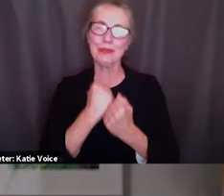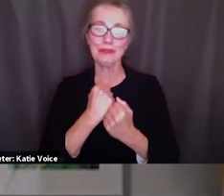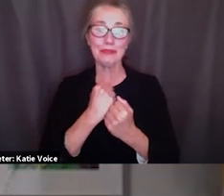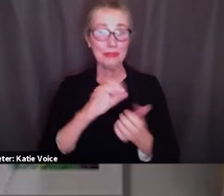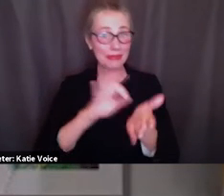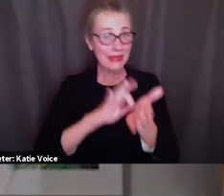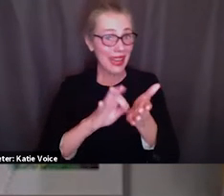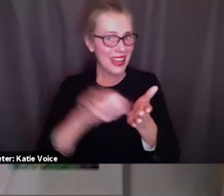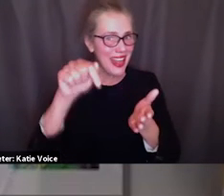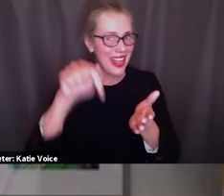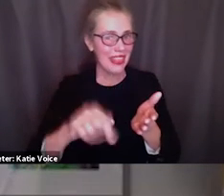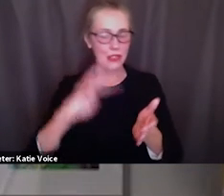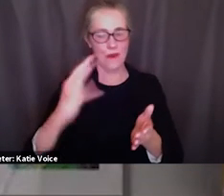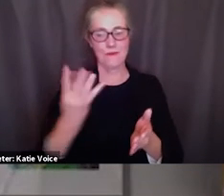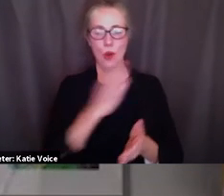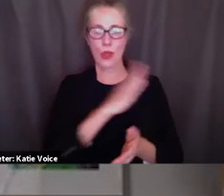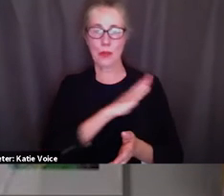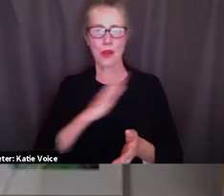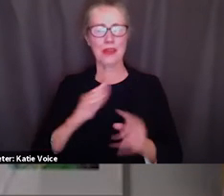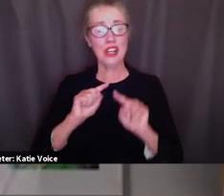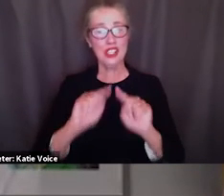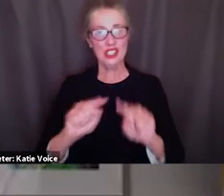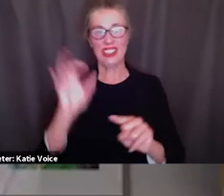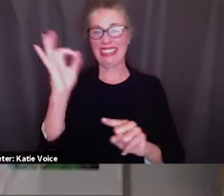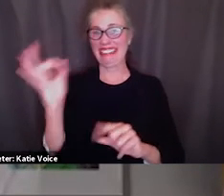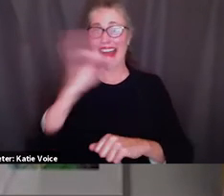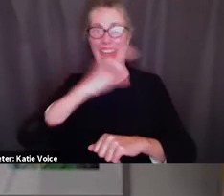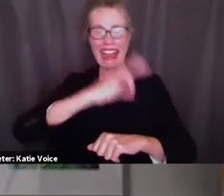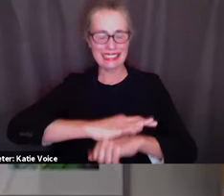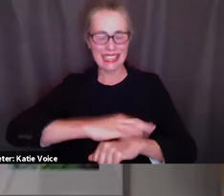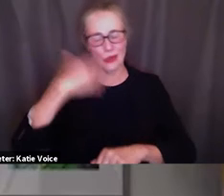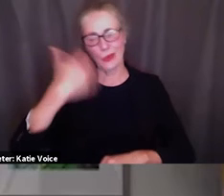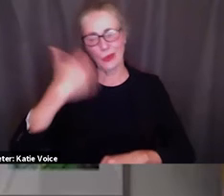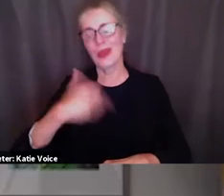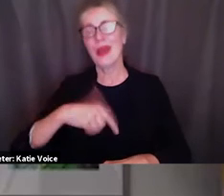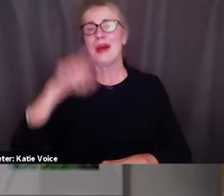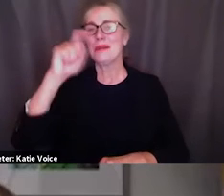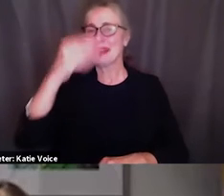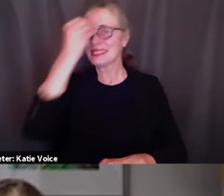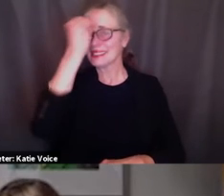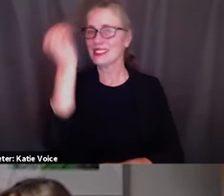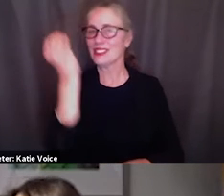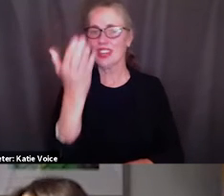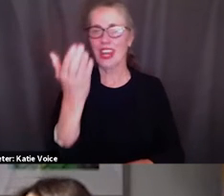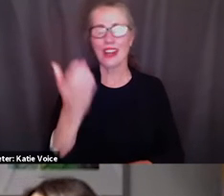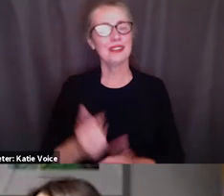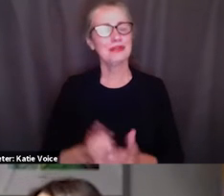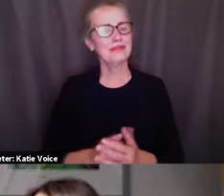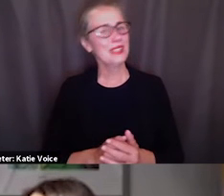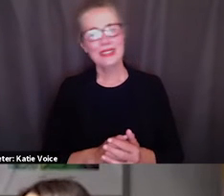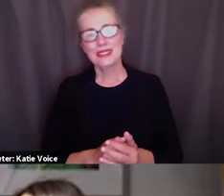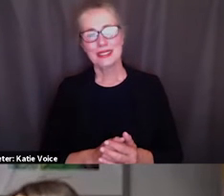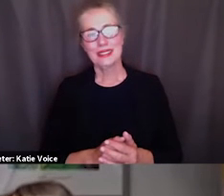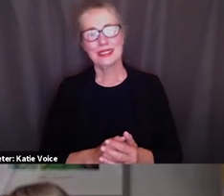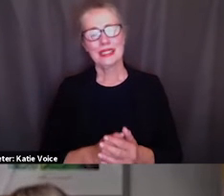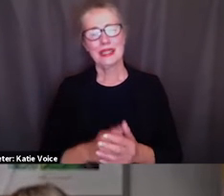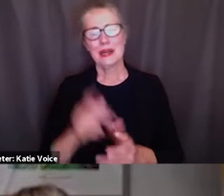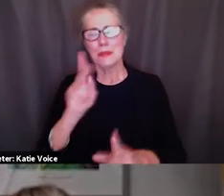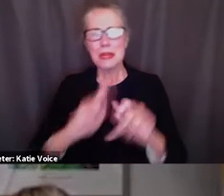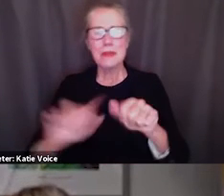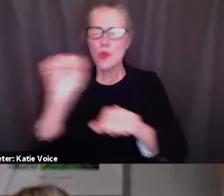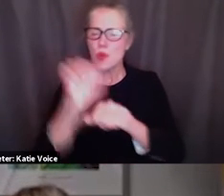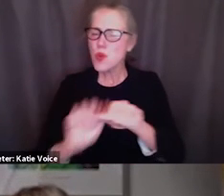está contando, esta es la cuarta sesión del consejo en 9 días. Y también debo compartir mi respeto con